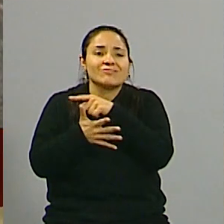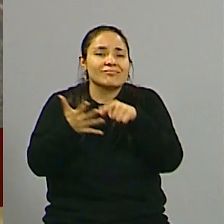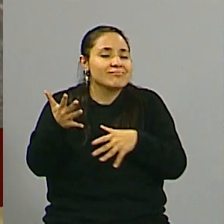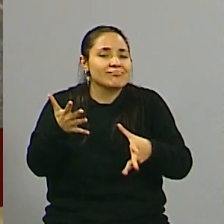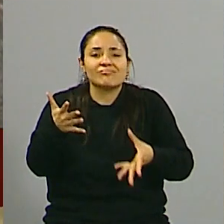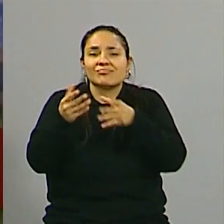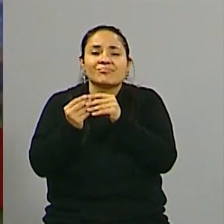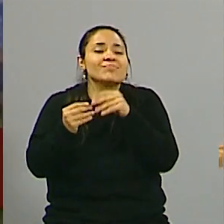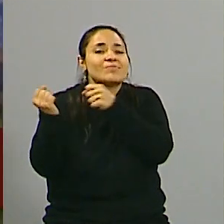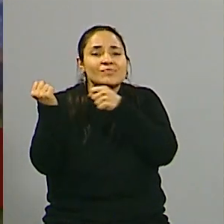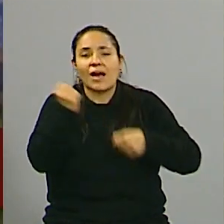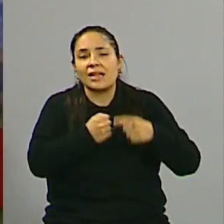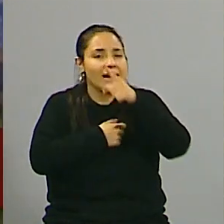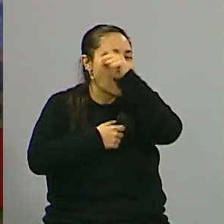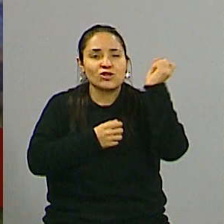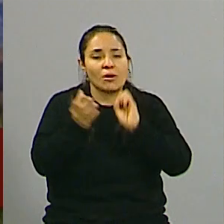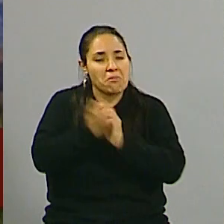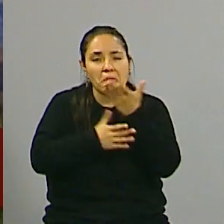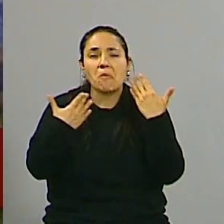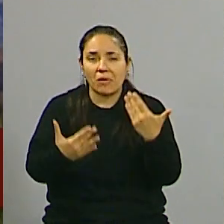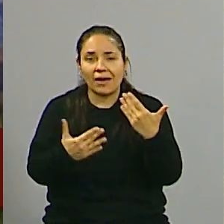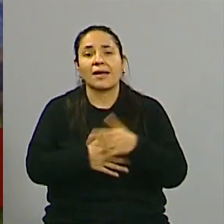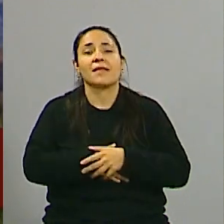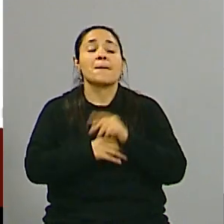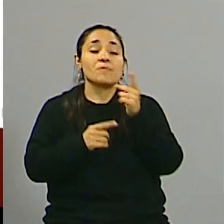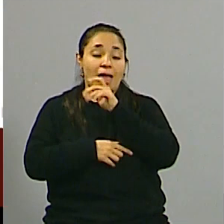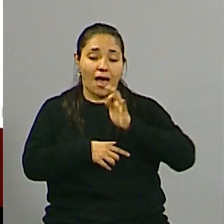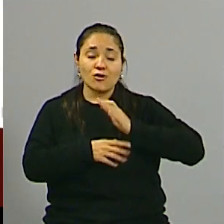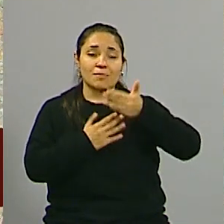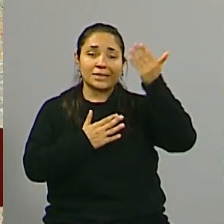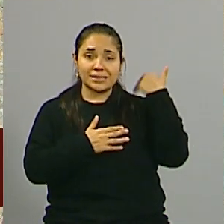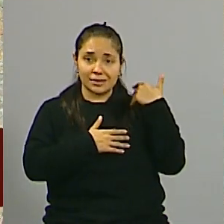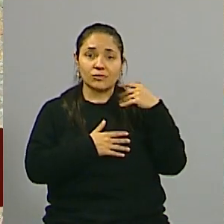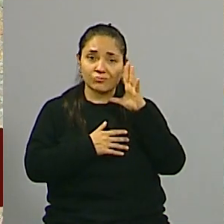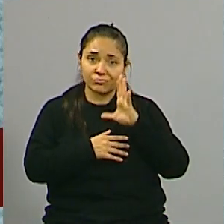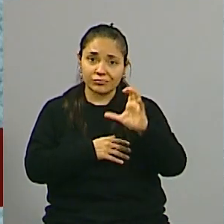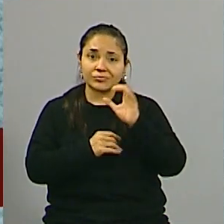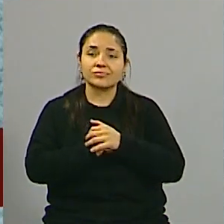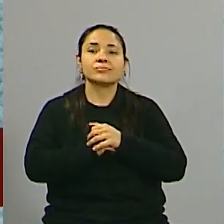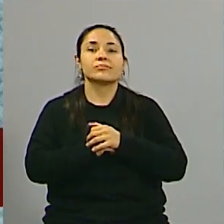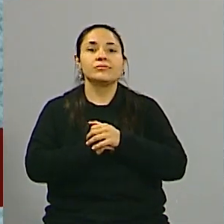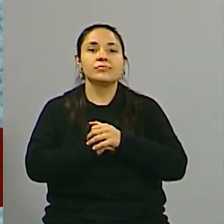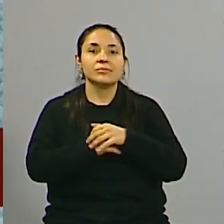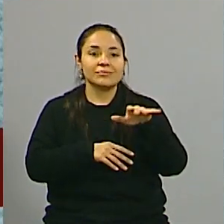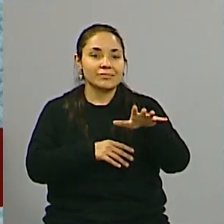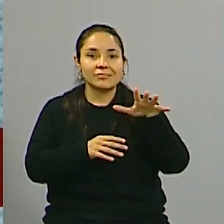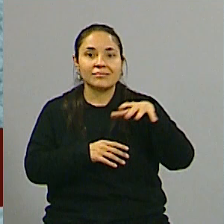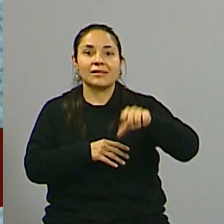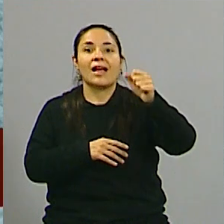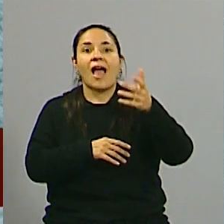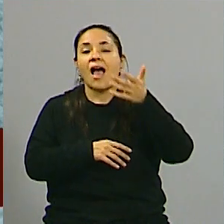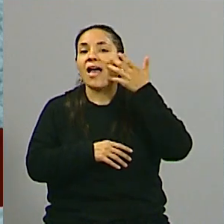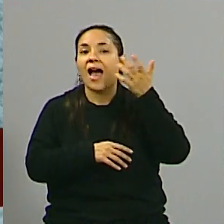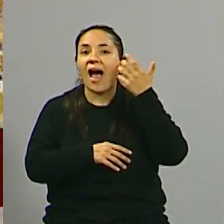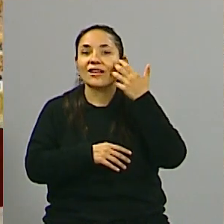para fundamentar la creación de un parque nacional. Bueno, el año pasado recordarán que se halló gato andino por primera vez en